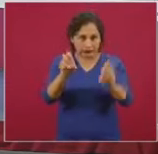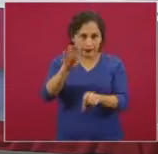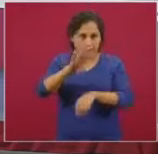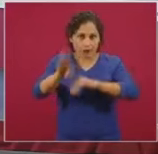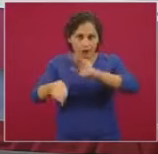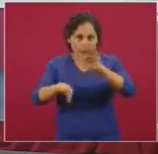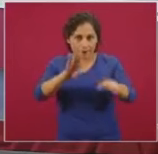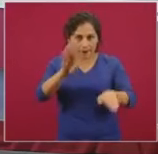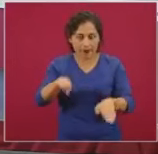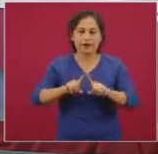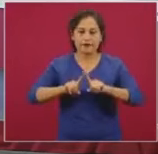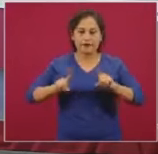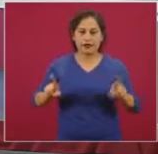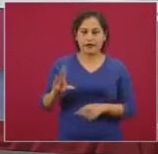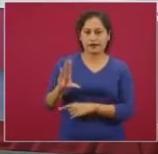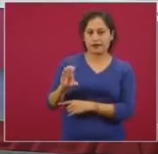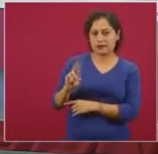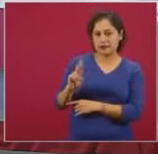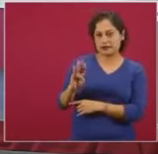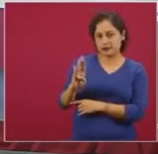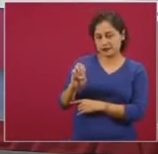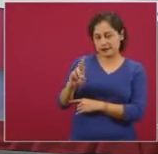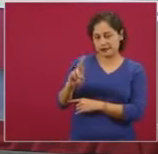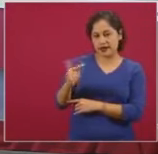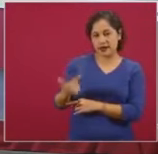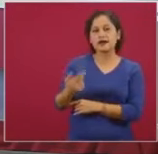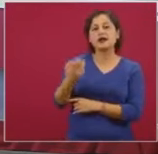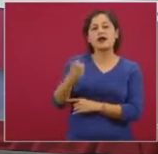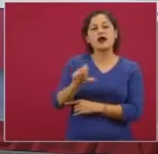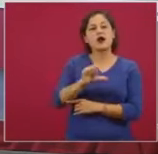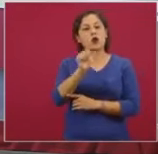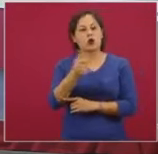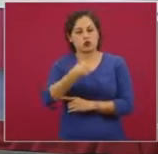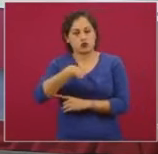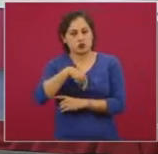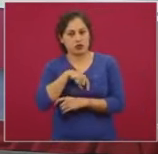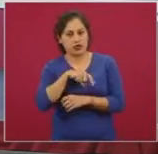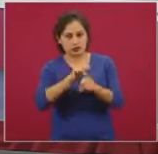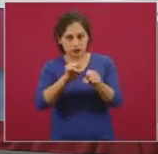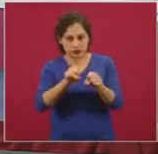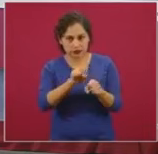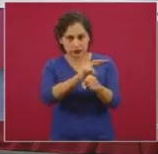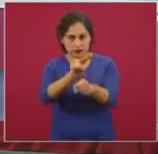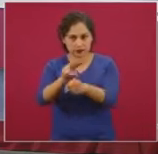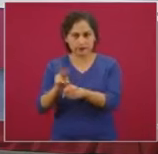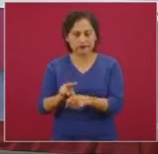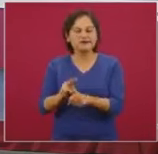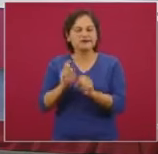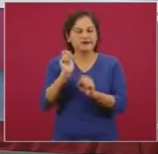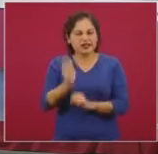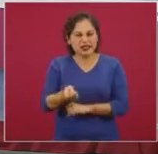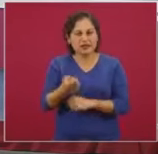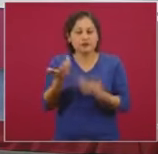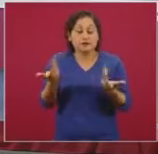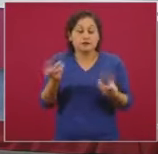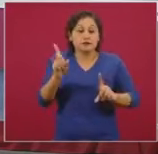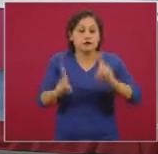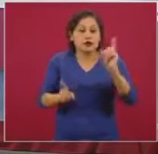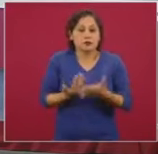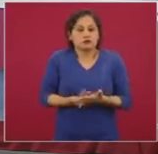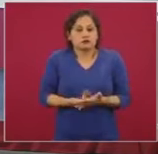diferencia del SISBER y de nuestro sistema de vigilancia, que depende de que las personas lleguen a